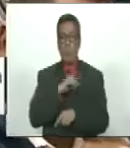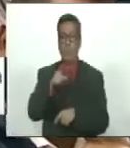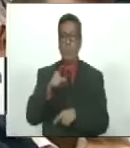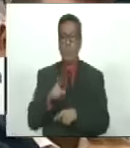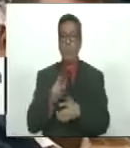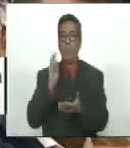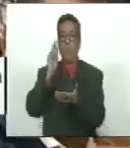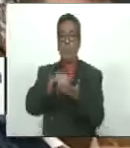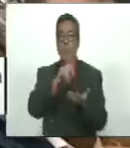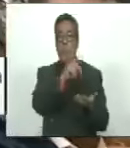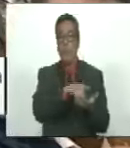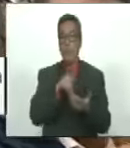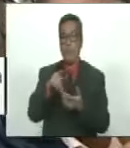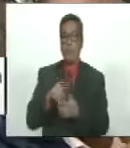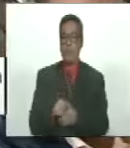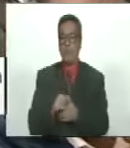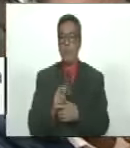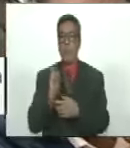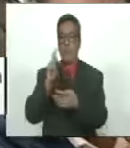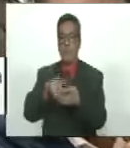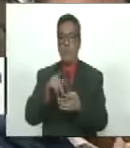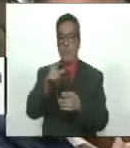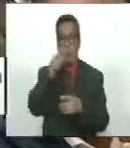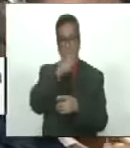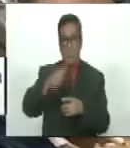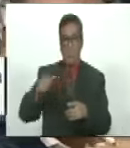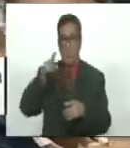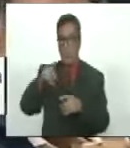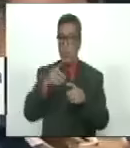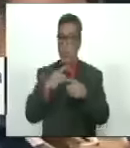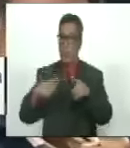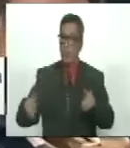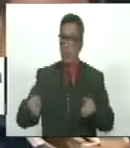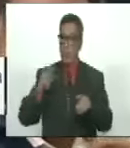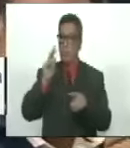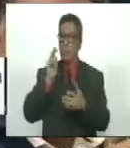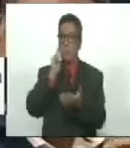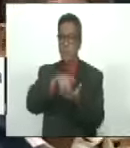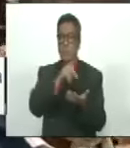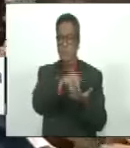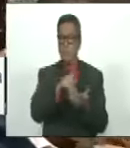medios de participación y protagonismo del pueblo, porque esto es una democracia